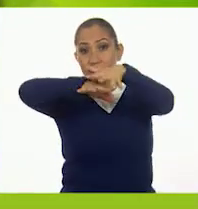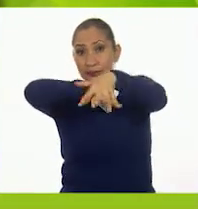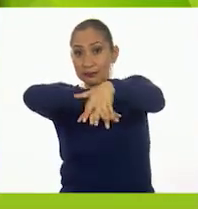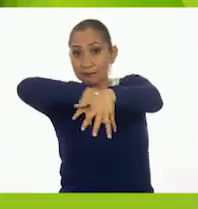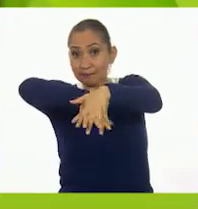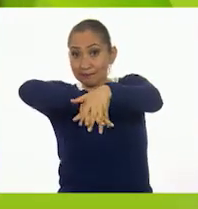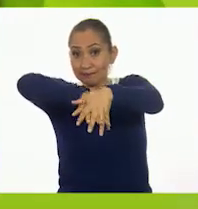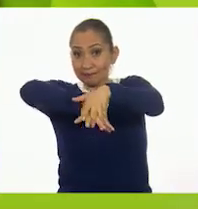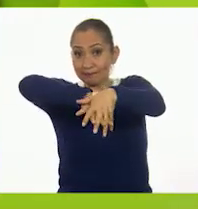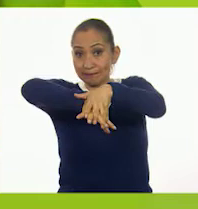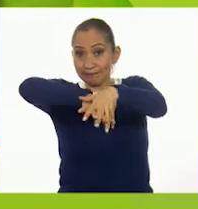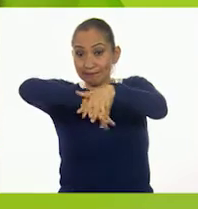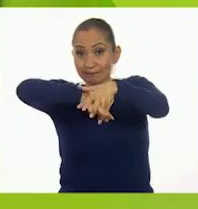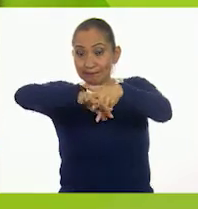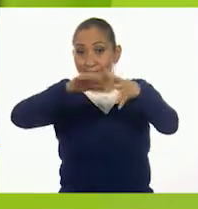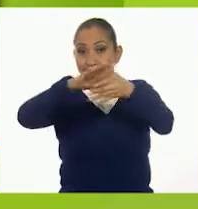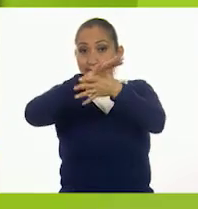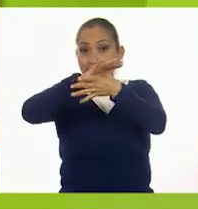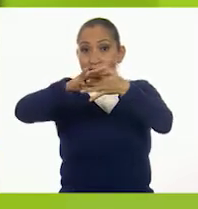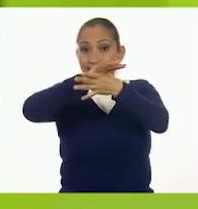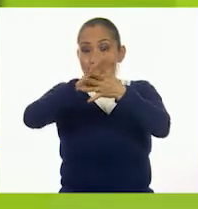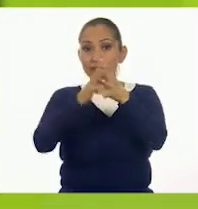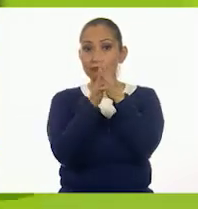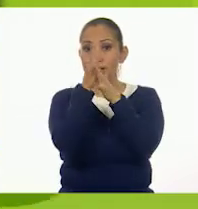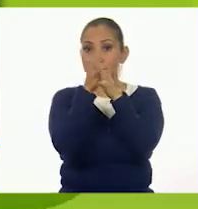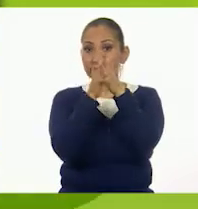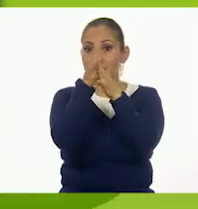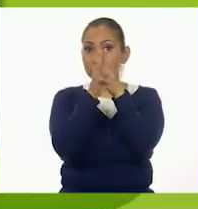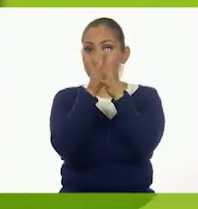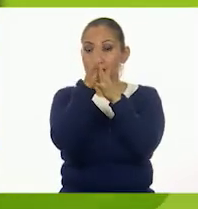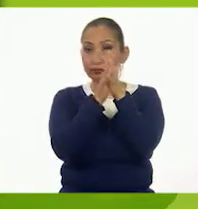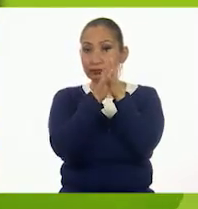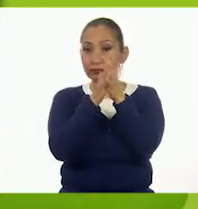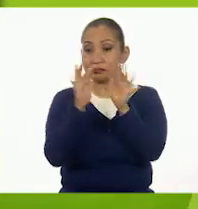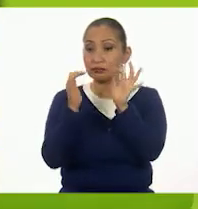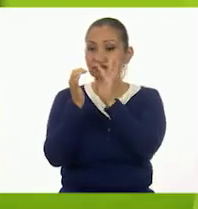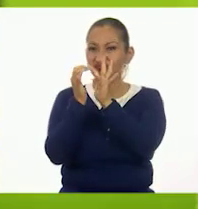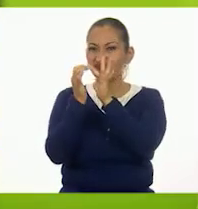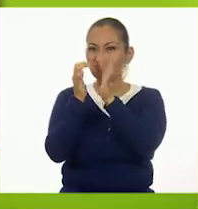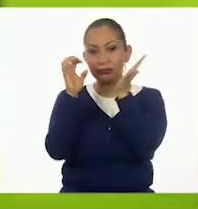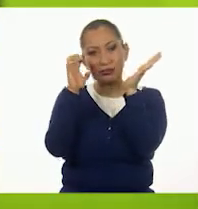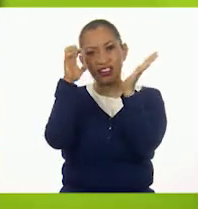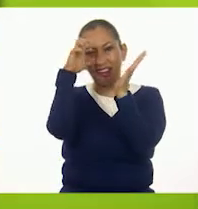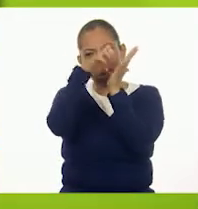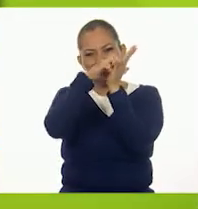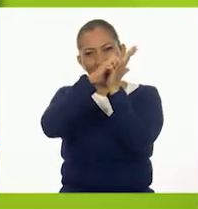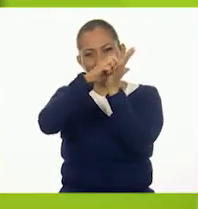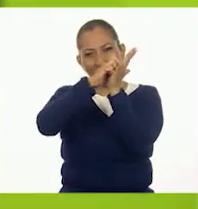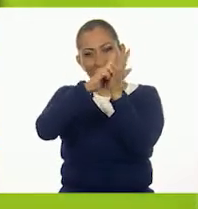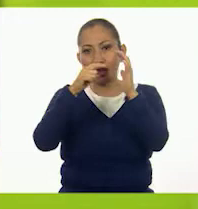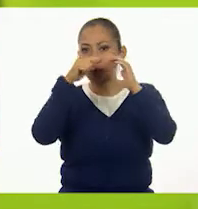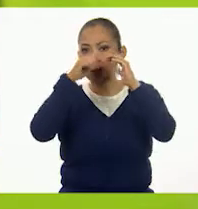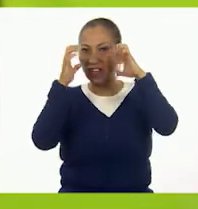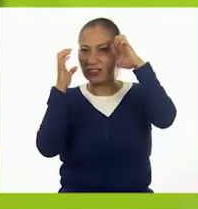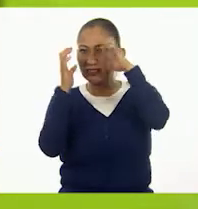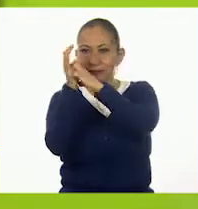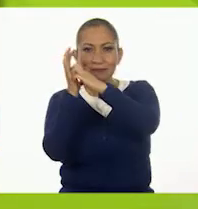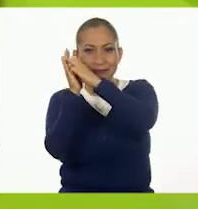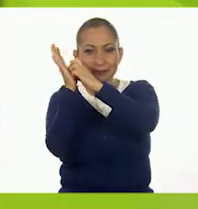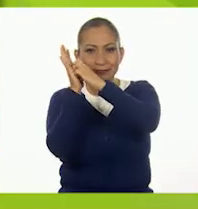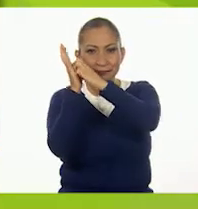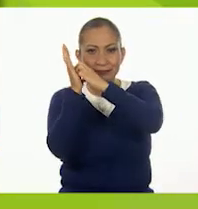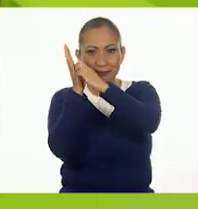la otra mano. Frota los dedos. Ahora haz como que rasguñas la palma de tus manos para lavar tus